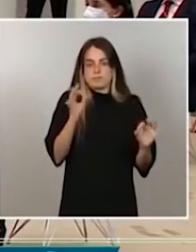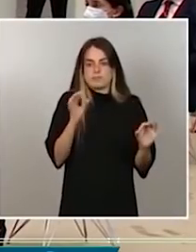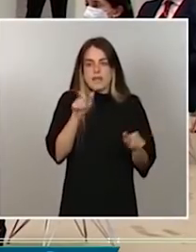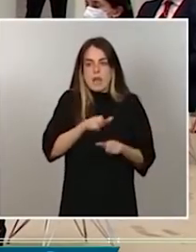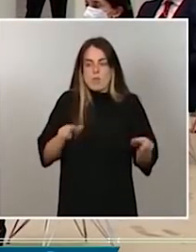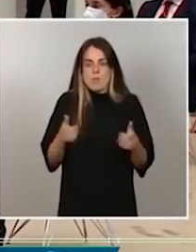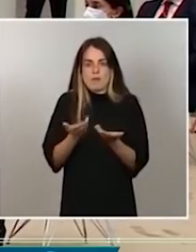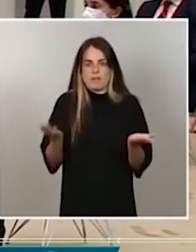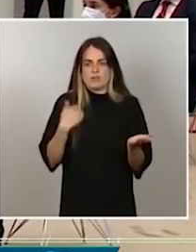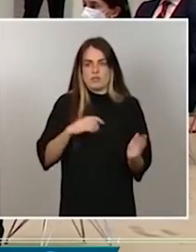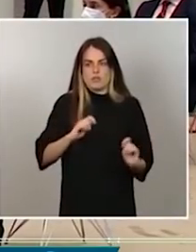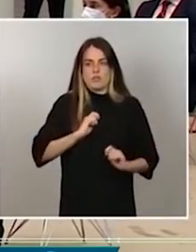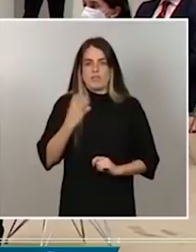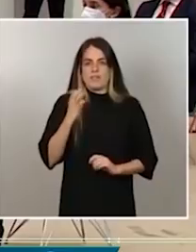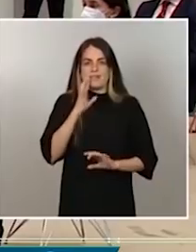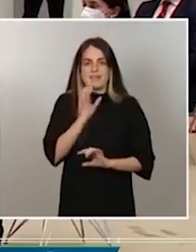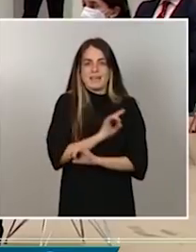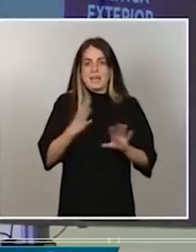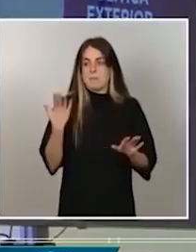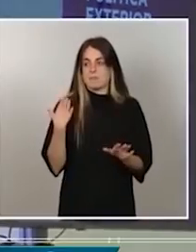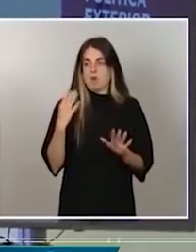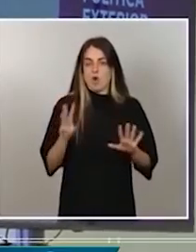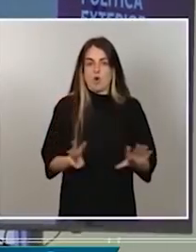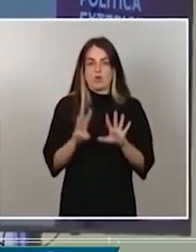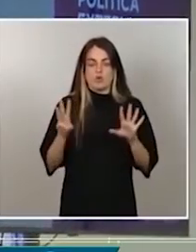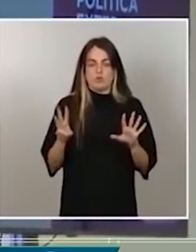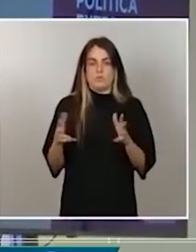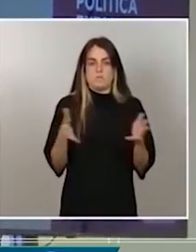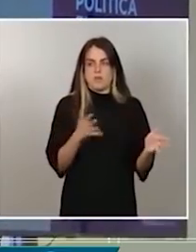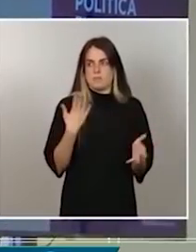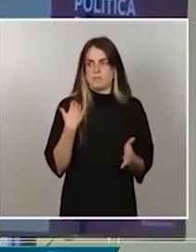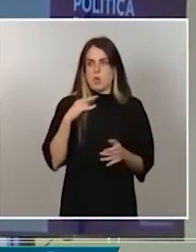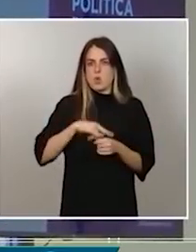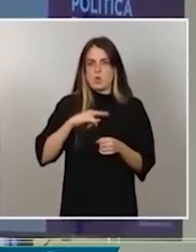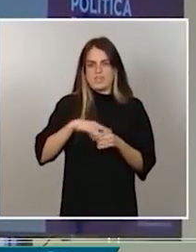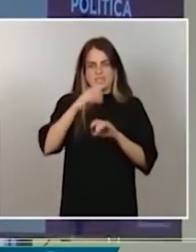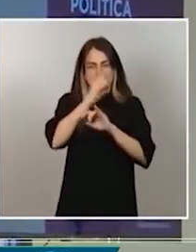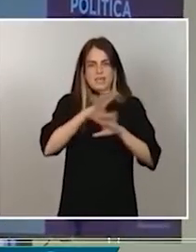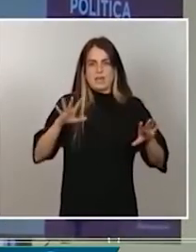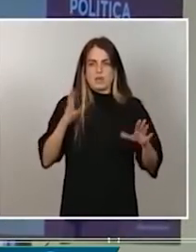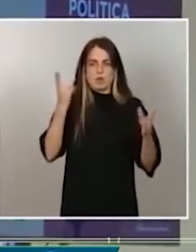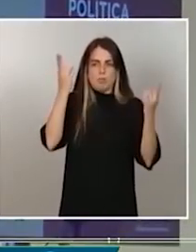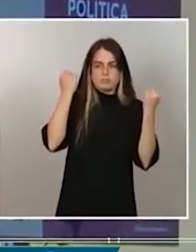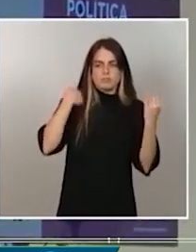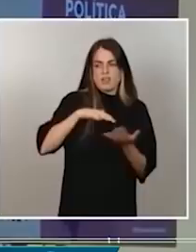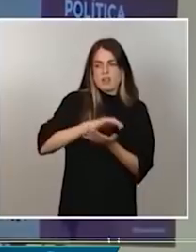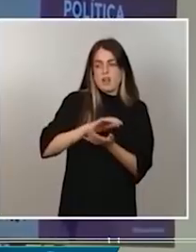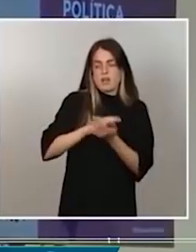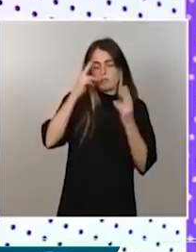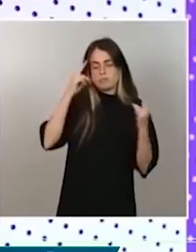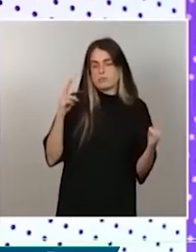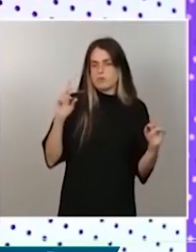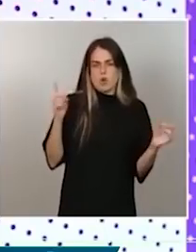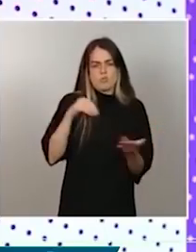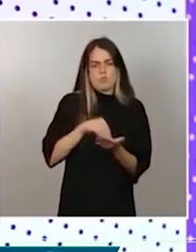historia también del PSOE desde sus orígenes, prácticamente casi hasta la fecha, salvo un periodo relativamente pequeño en el